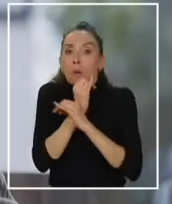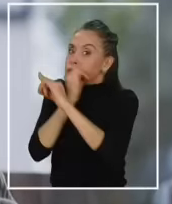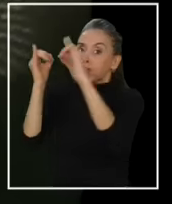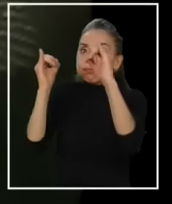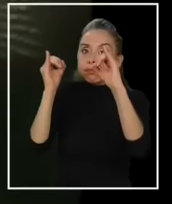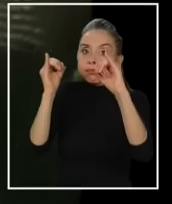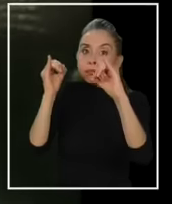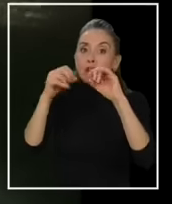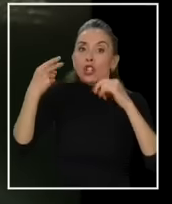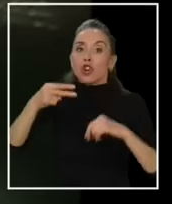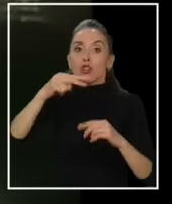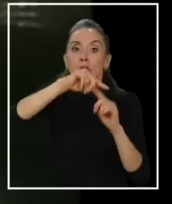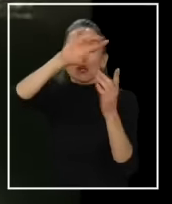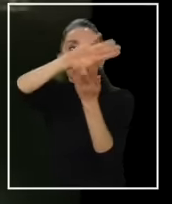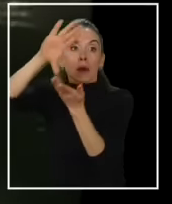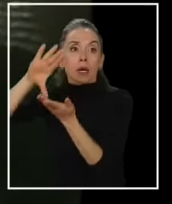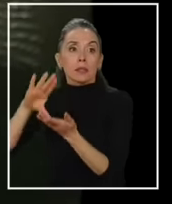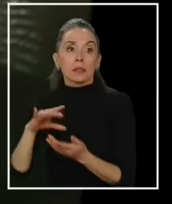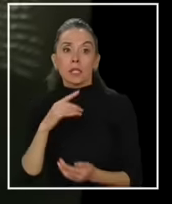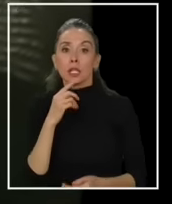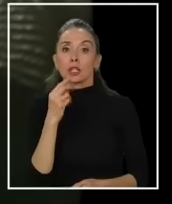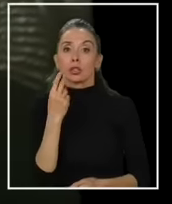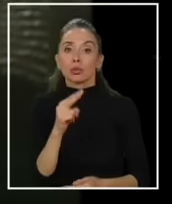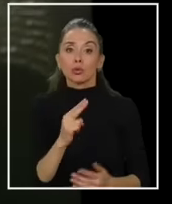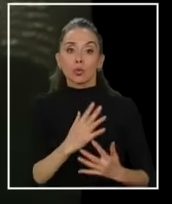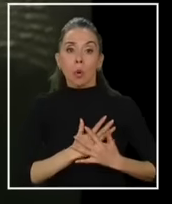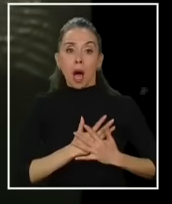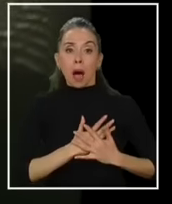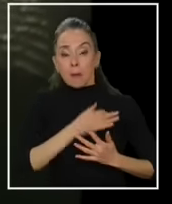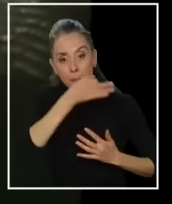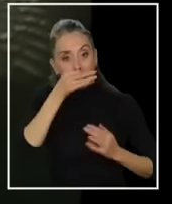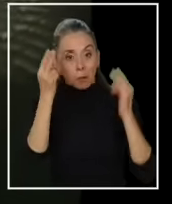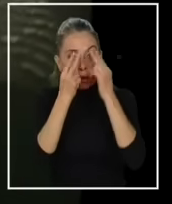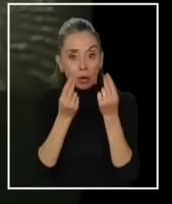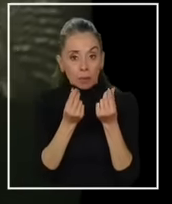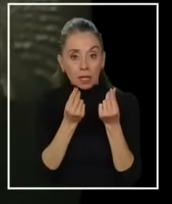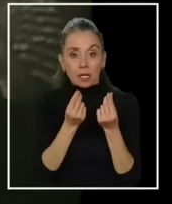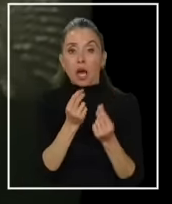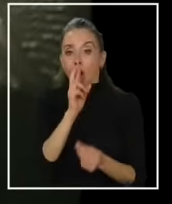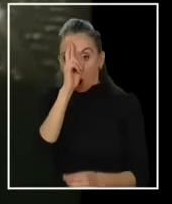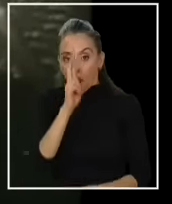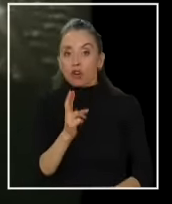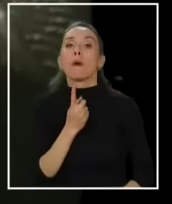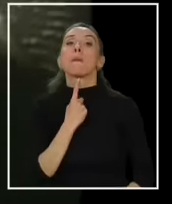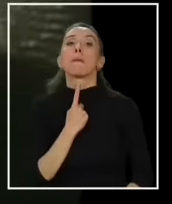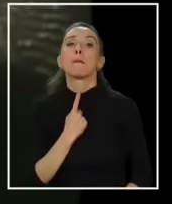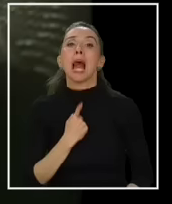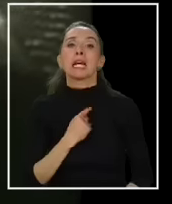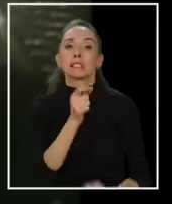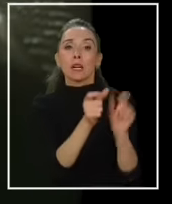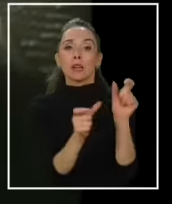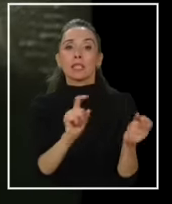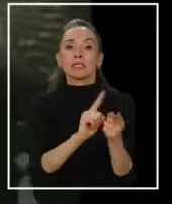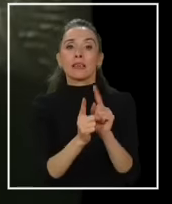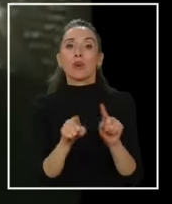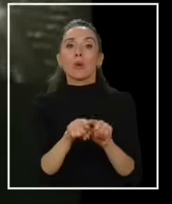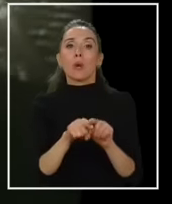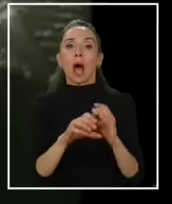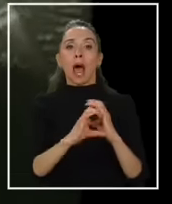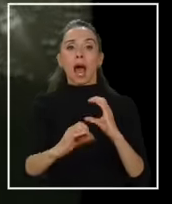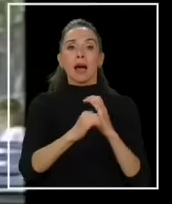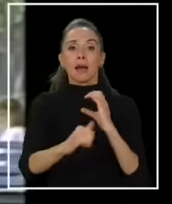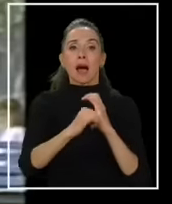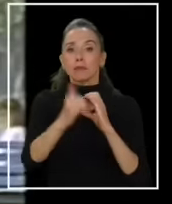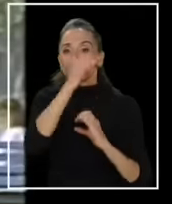allá. Por su amor al dinero, al honor y al placer, se han convertido en cloacas de